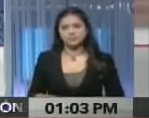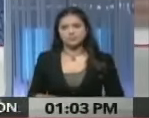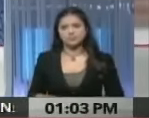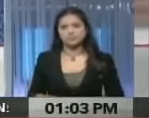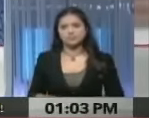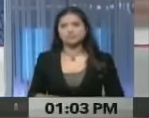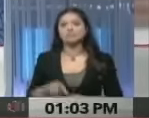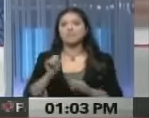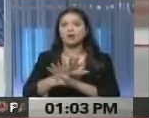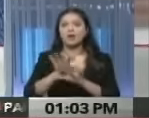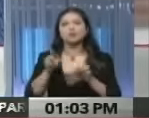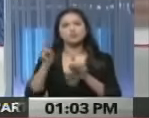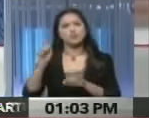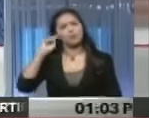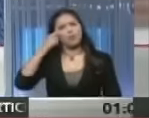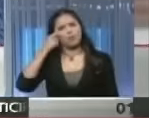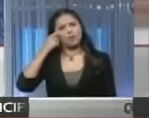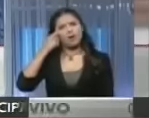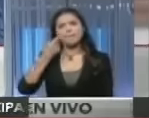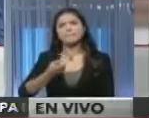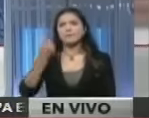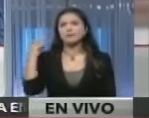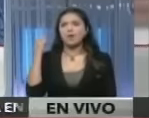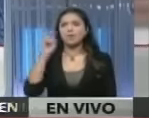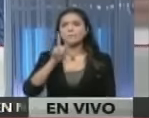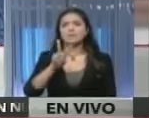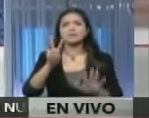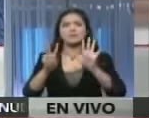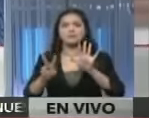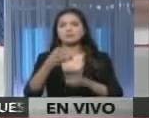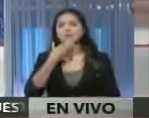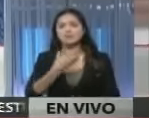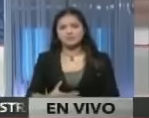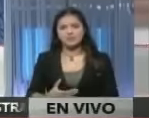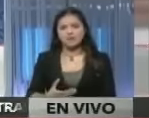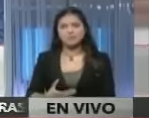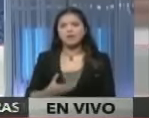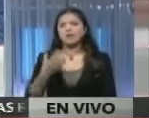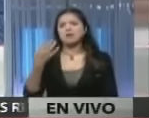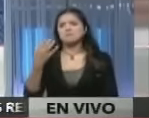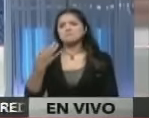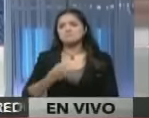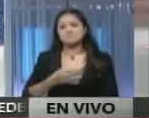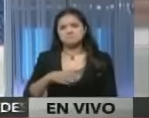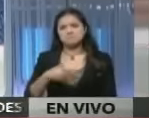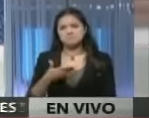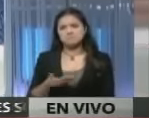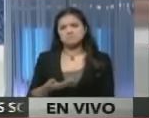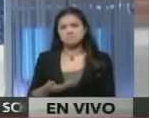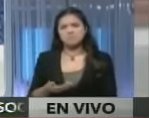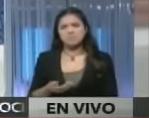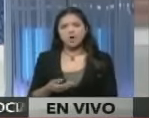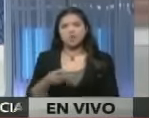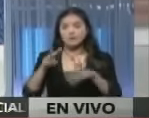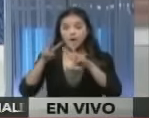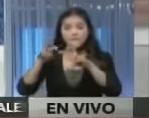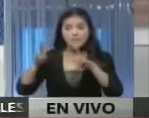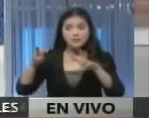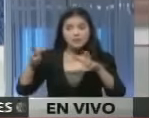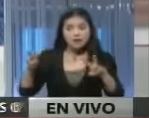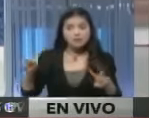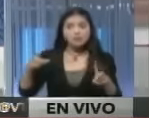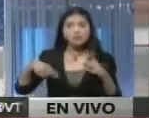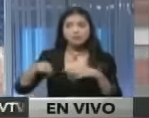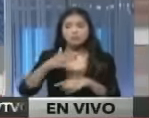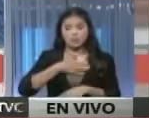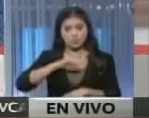Por supuesto, ustedes pueden recordar que el pasado 27 de diciembre, en ocasión pues a una investigación hecha por nuestros